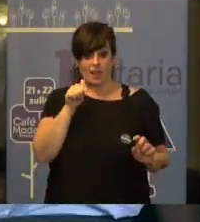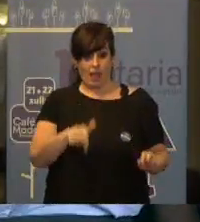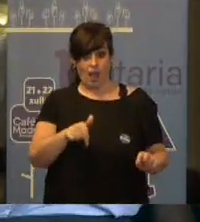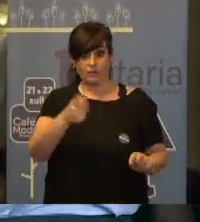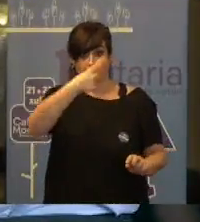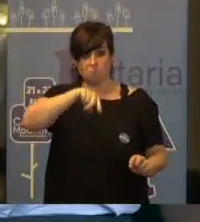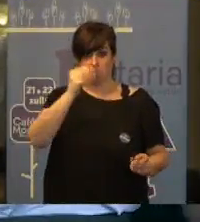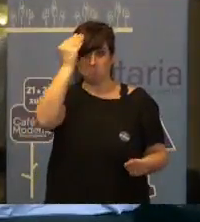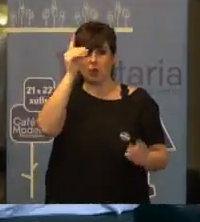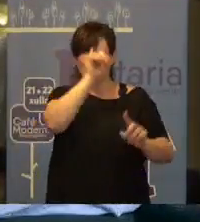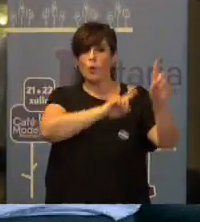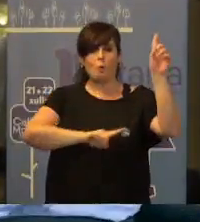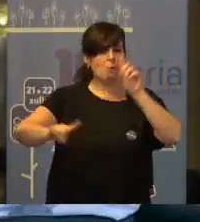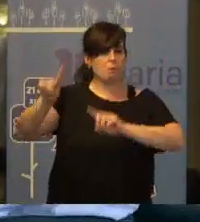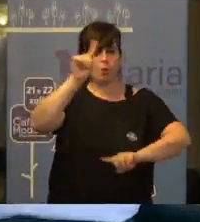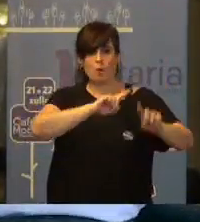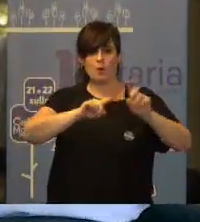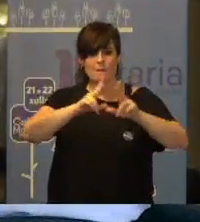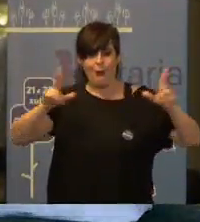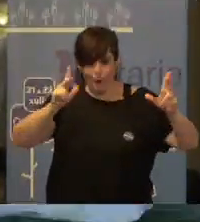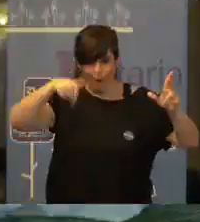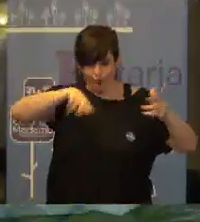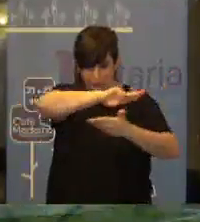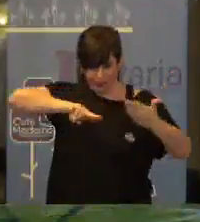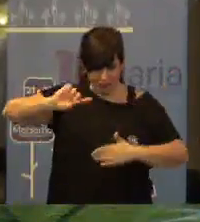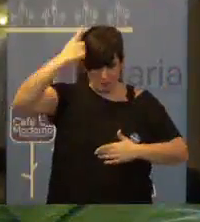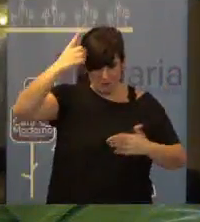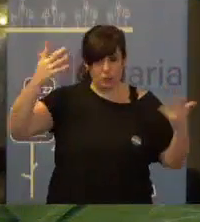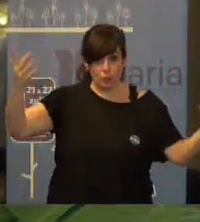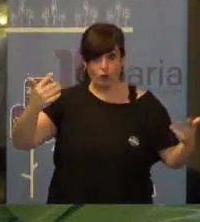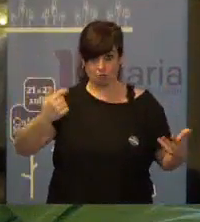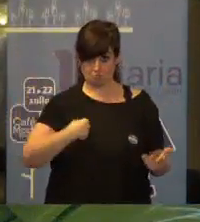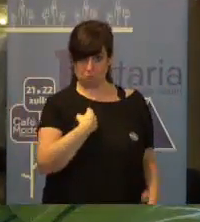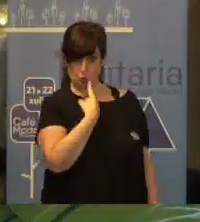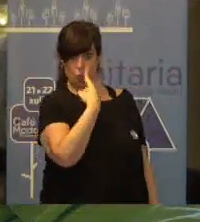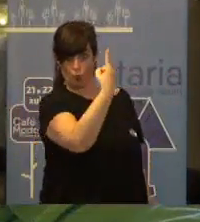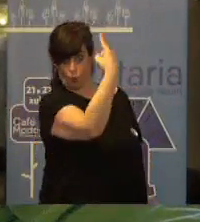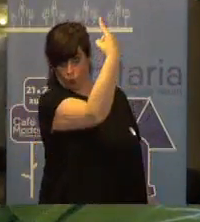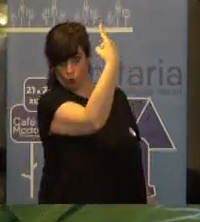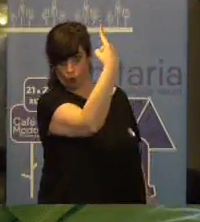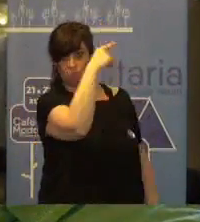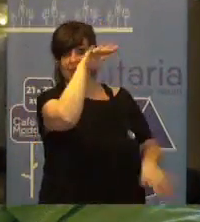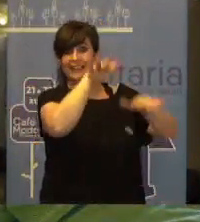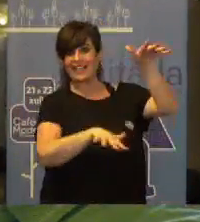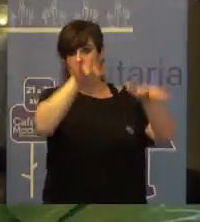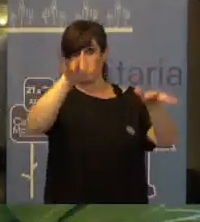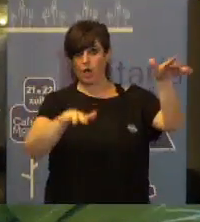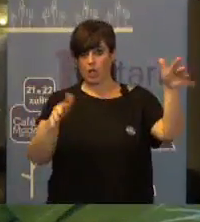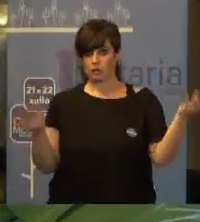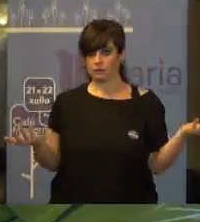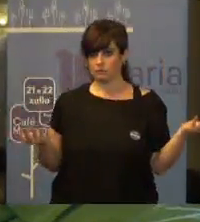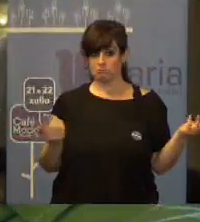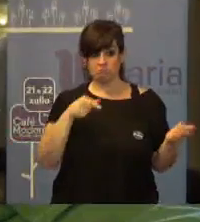cal é o problema máis gordo que ten Galicia, eu diría a desigualdade. Este é un